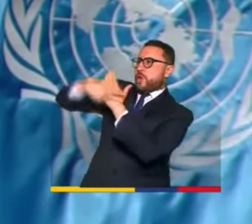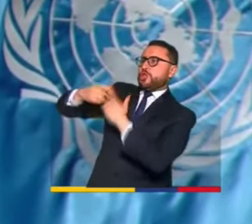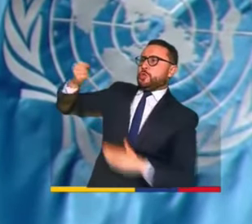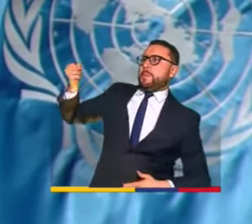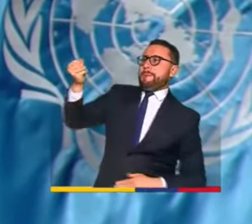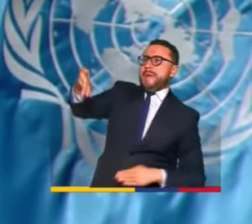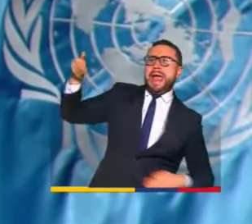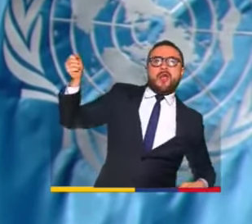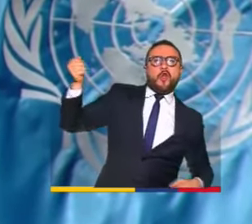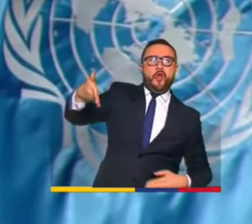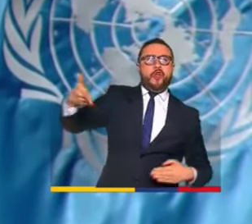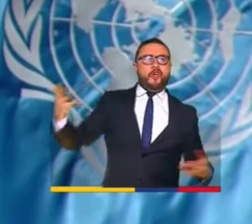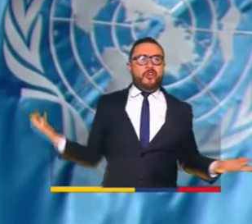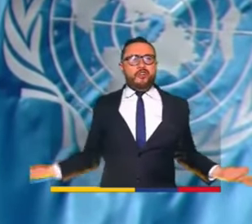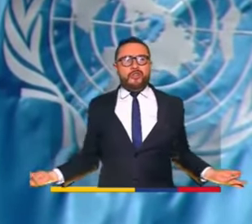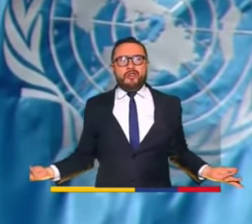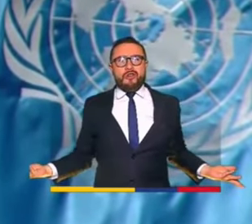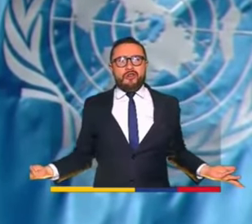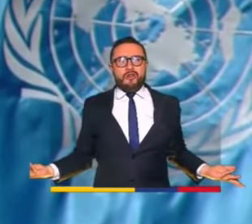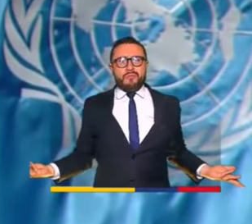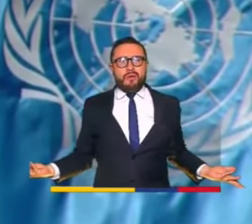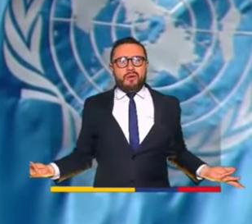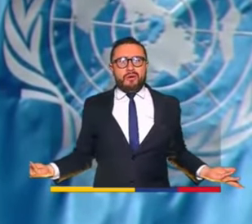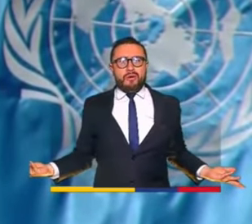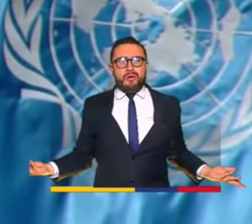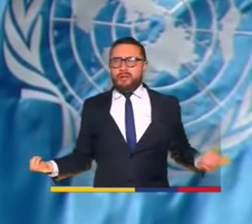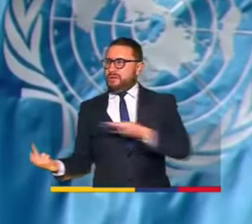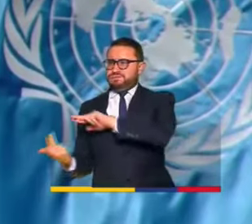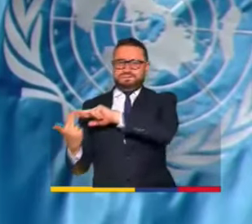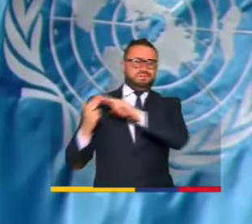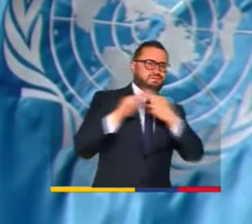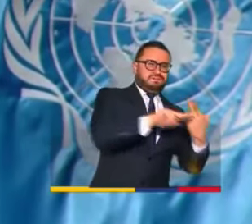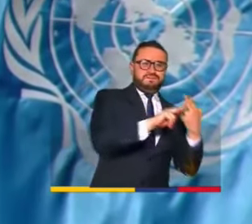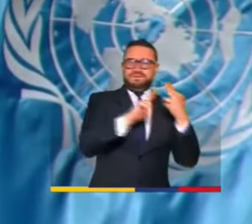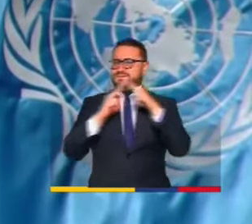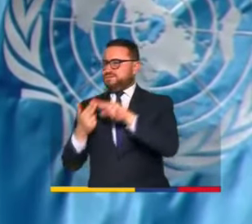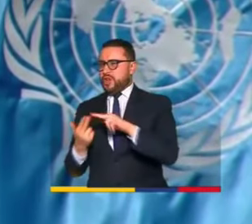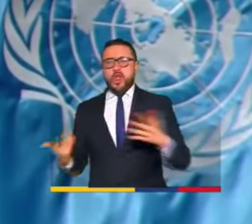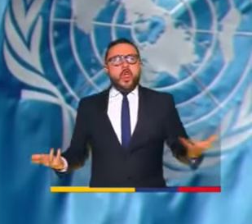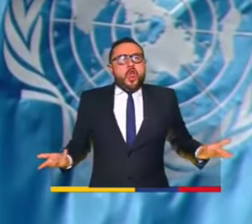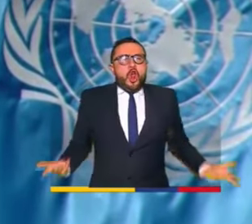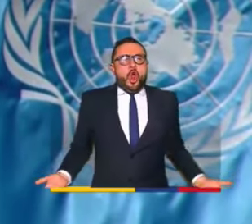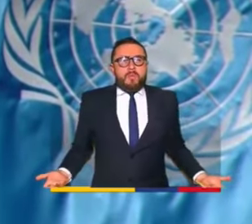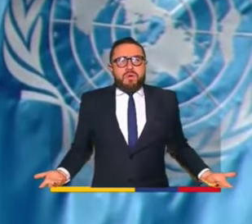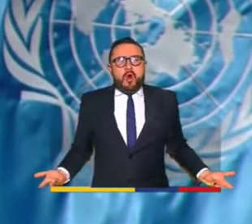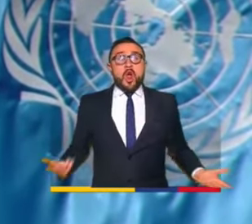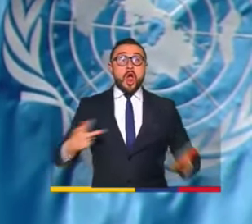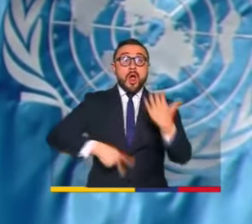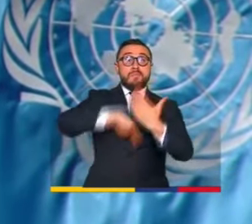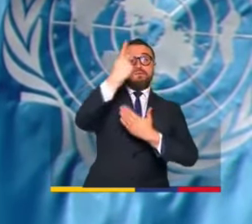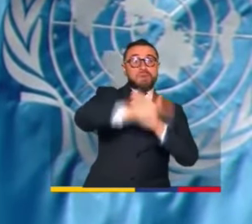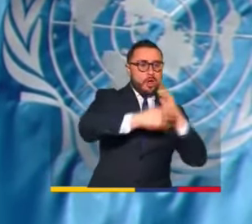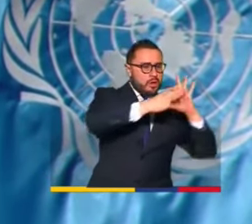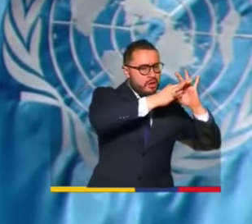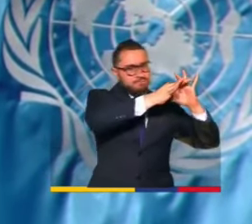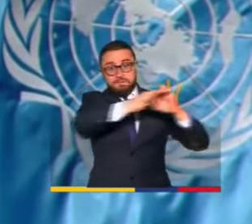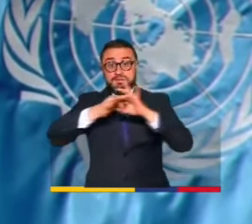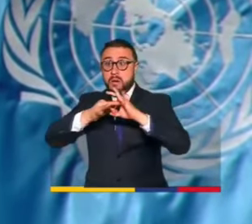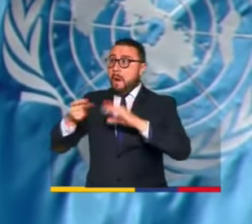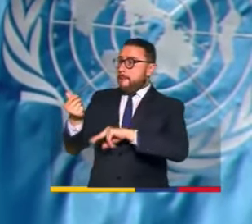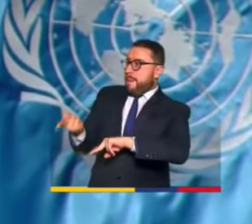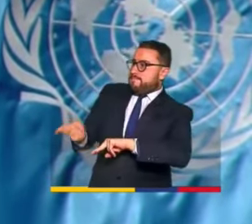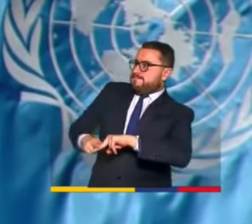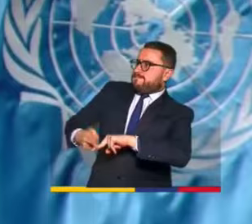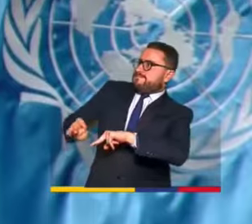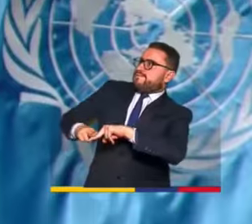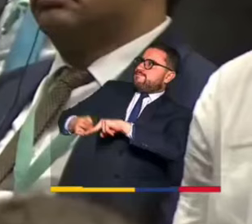decir, proyectos ligados a la tasa de interés, a proyectos que dan